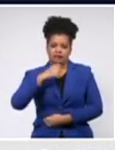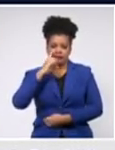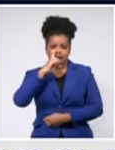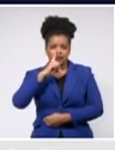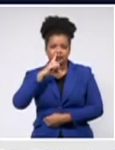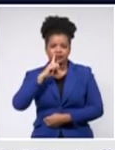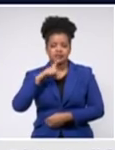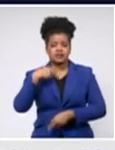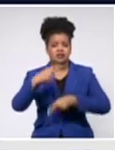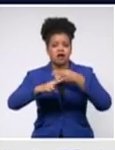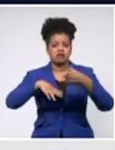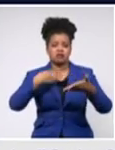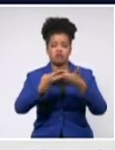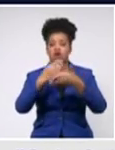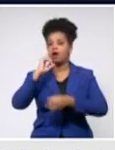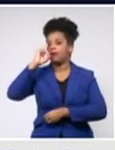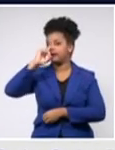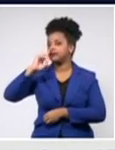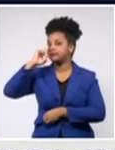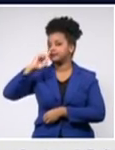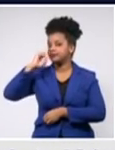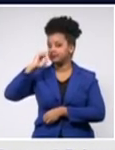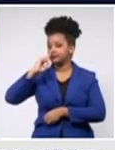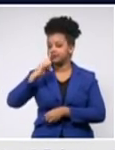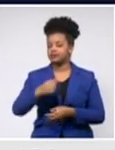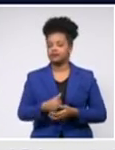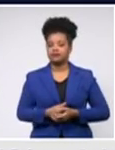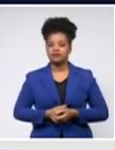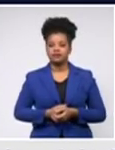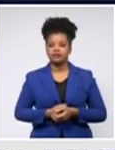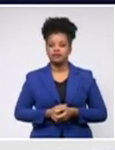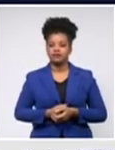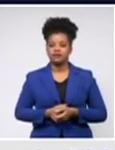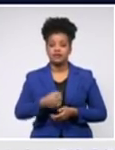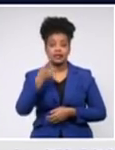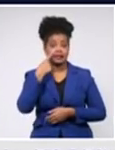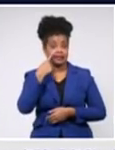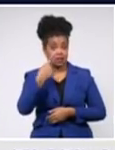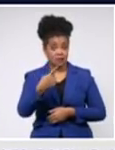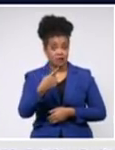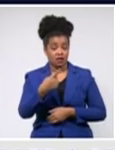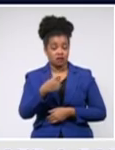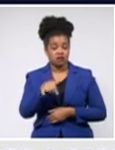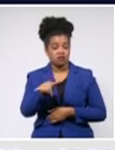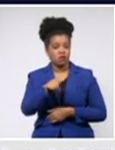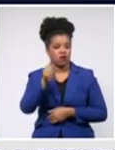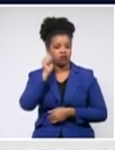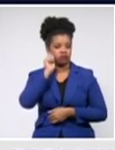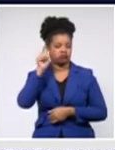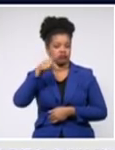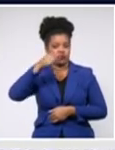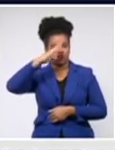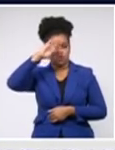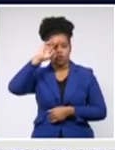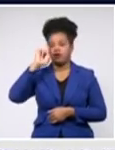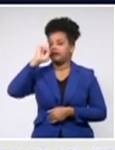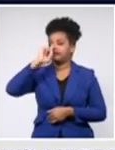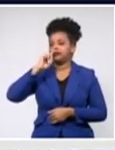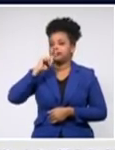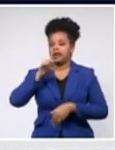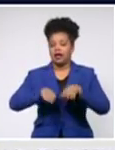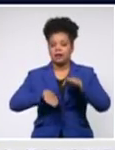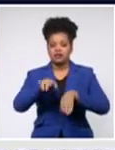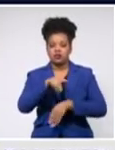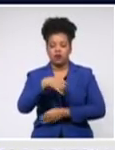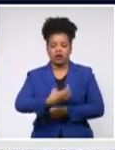muestra nasofaríngea y se ha visto, la experiencia de Cuba, es que muchas veces